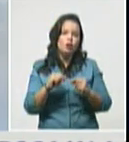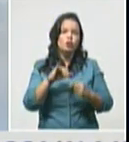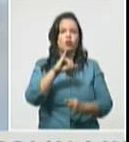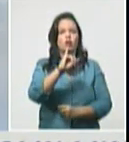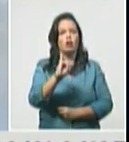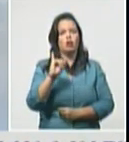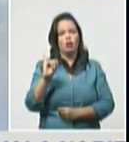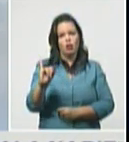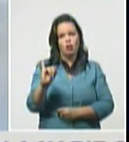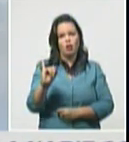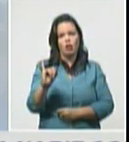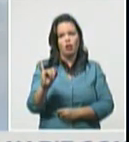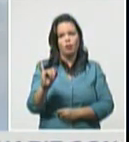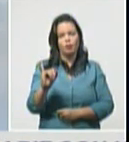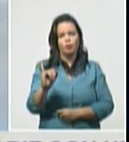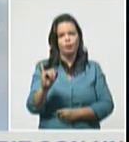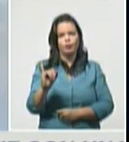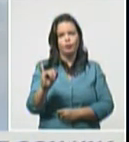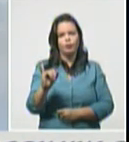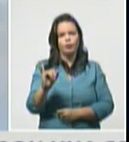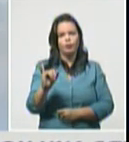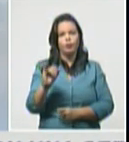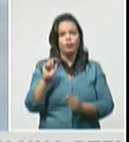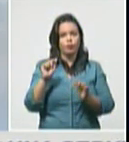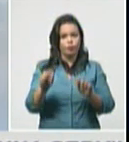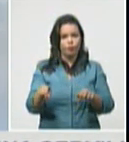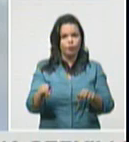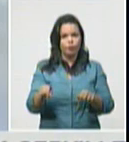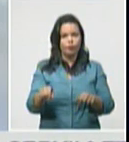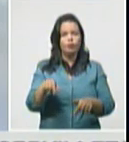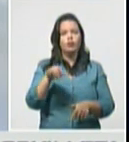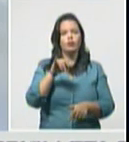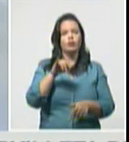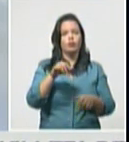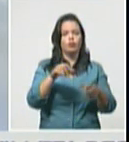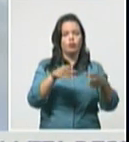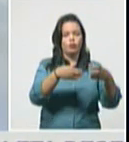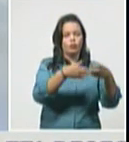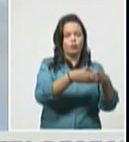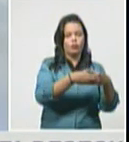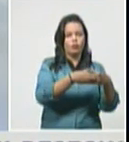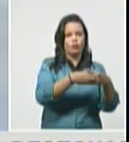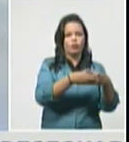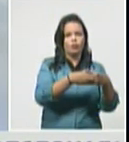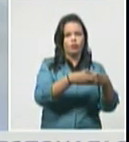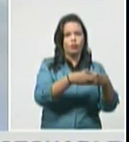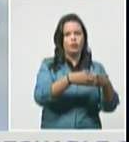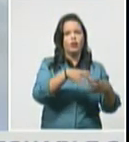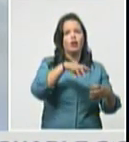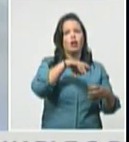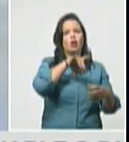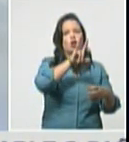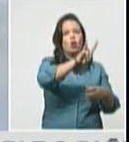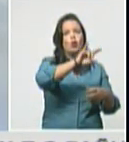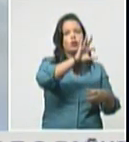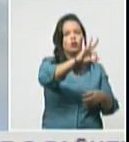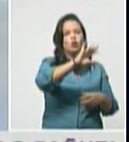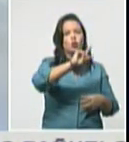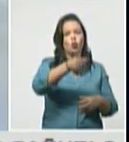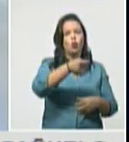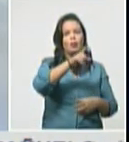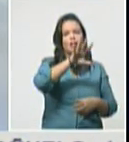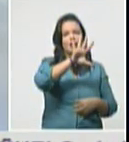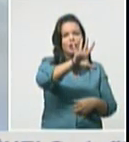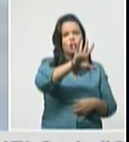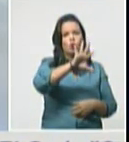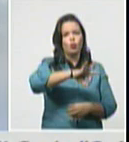ingresados activos, y de esos 65, o sea el 98,5%, tienen